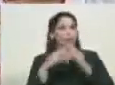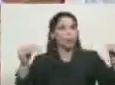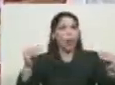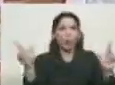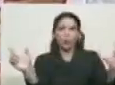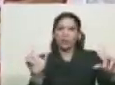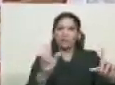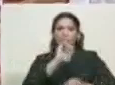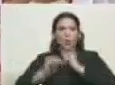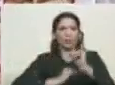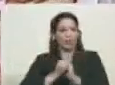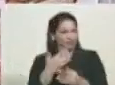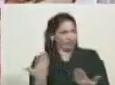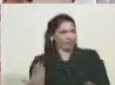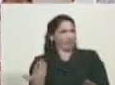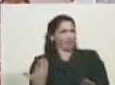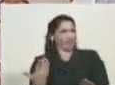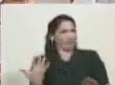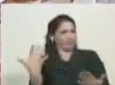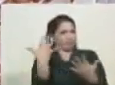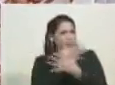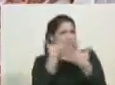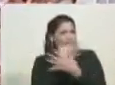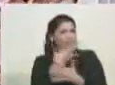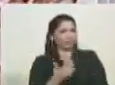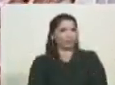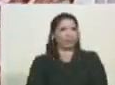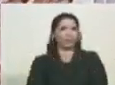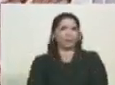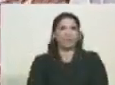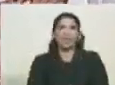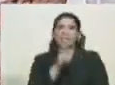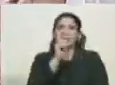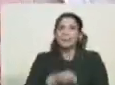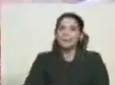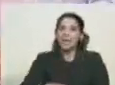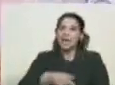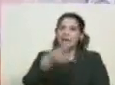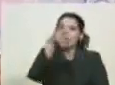internacionales. Inclusive filmaron hasta los drones.